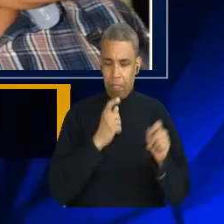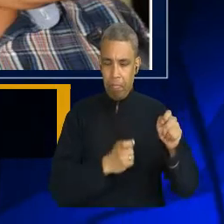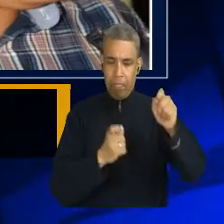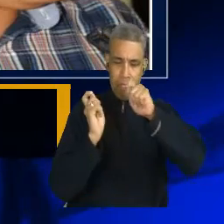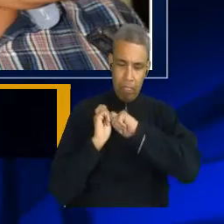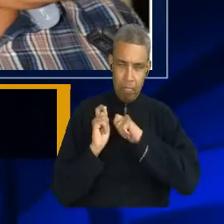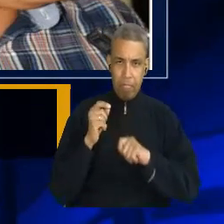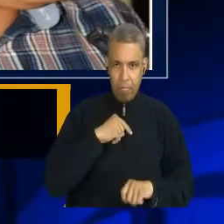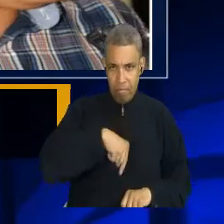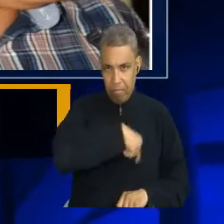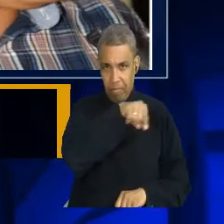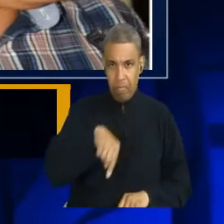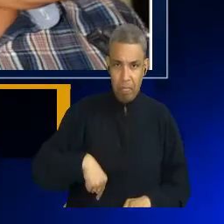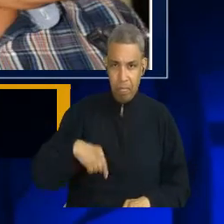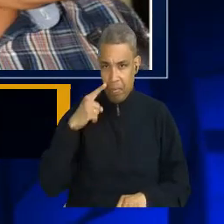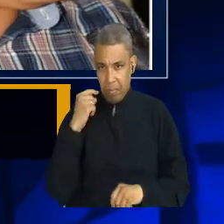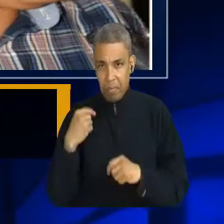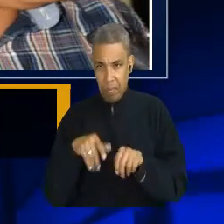trabajo